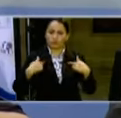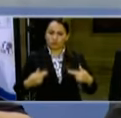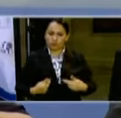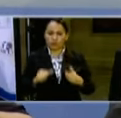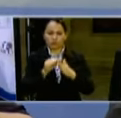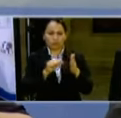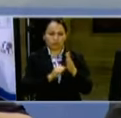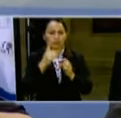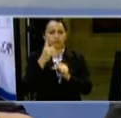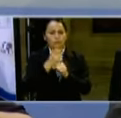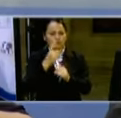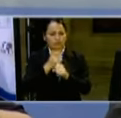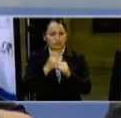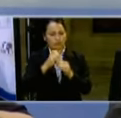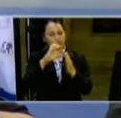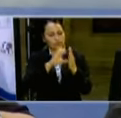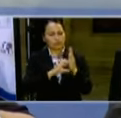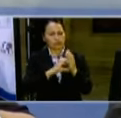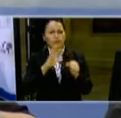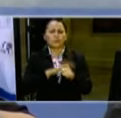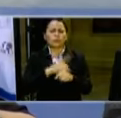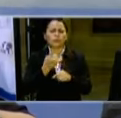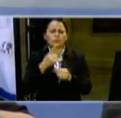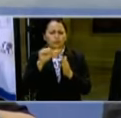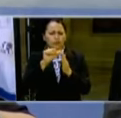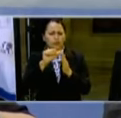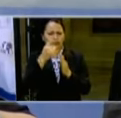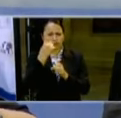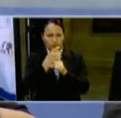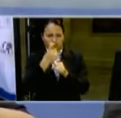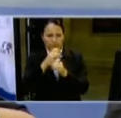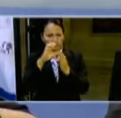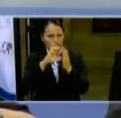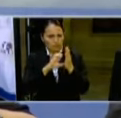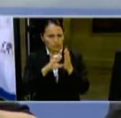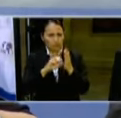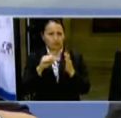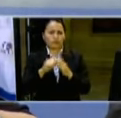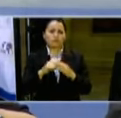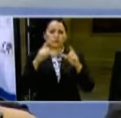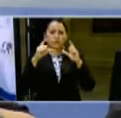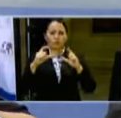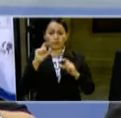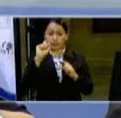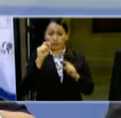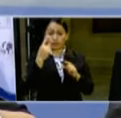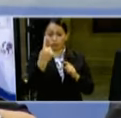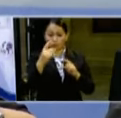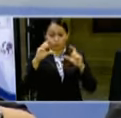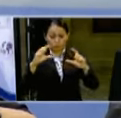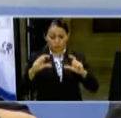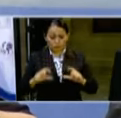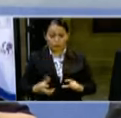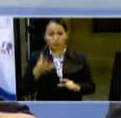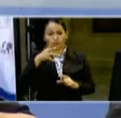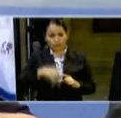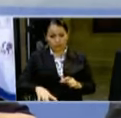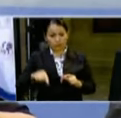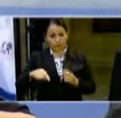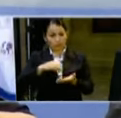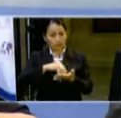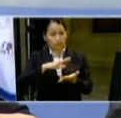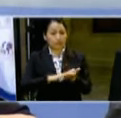artículo 1 constitucional, ¿por qué el artículo 1 constitucional, 21 constitucional, párrafo 10, sigue